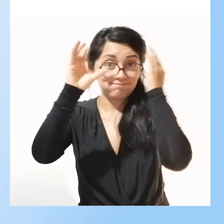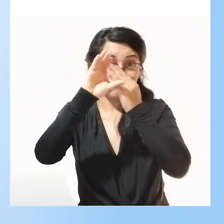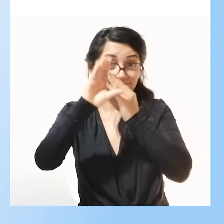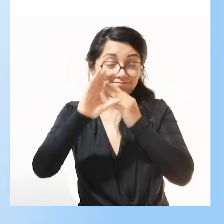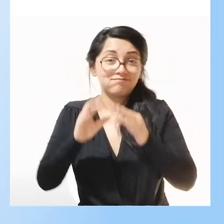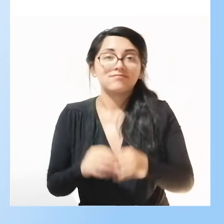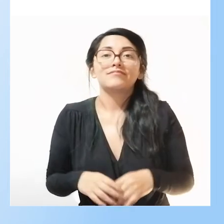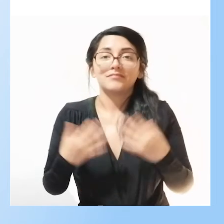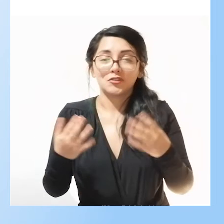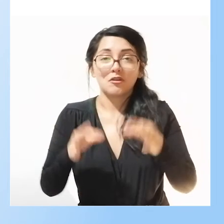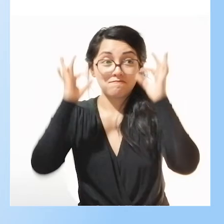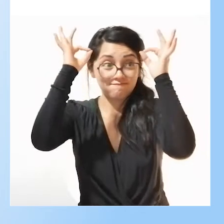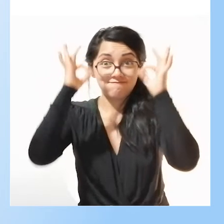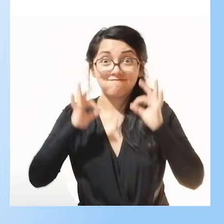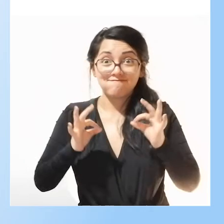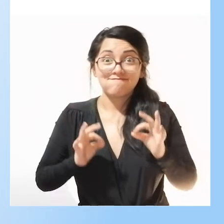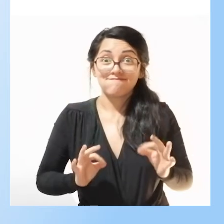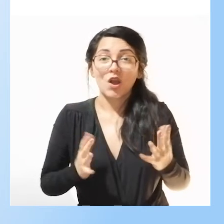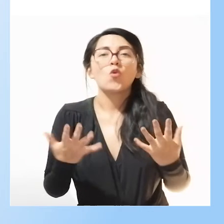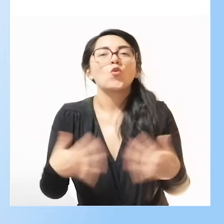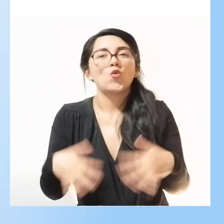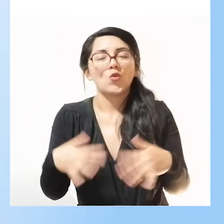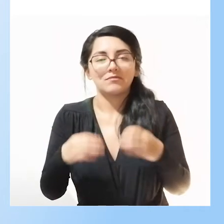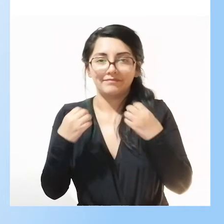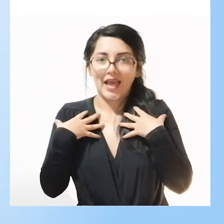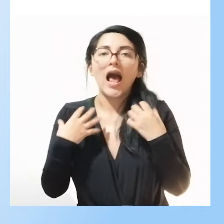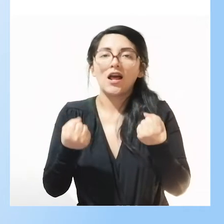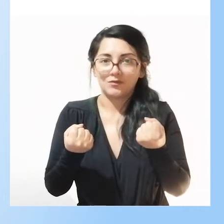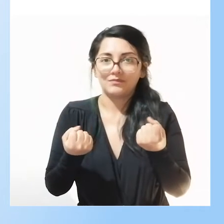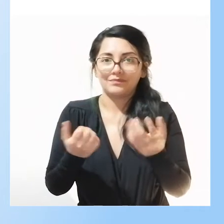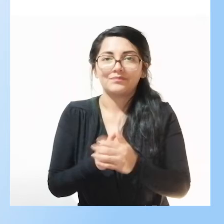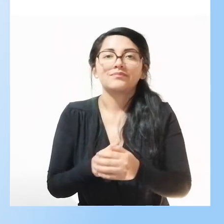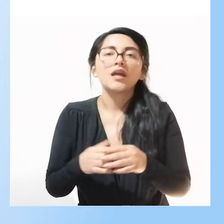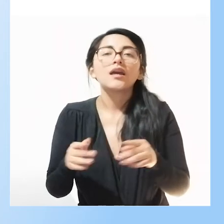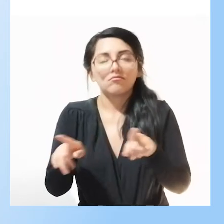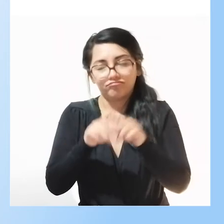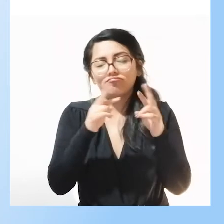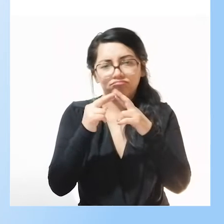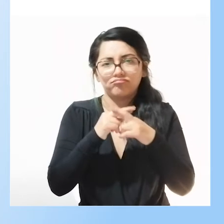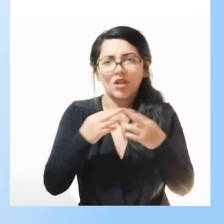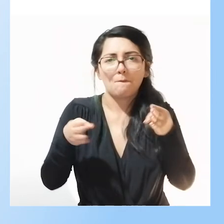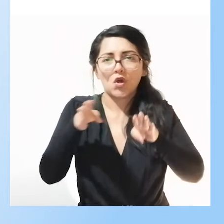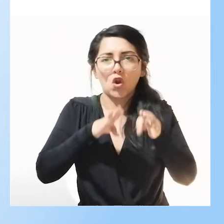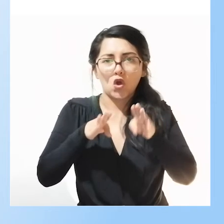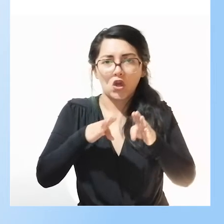Y este componente emocional tiene que ver también con la dimensión biológica. Por tanto,